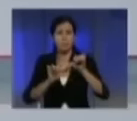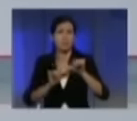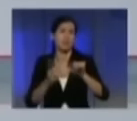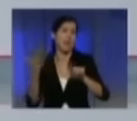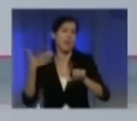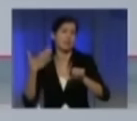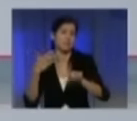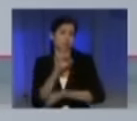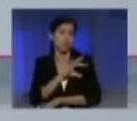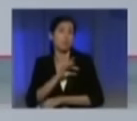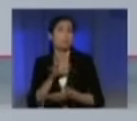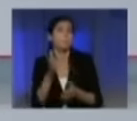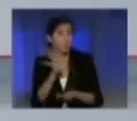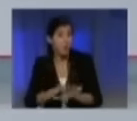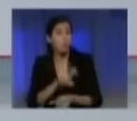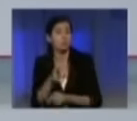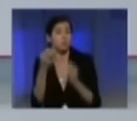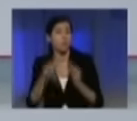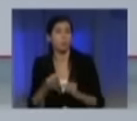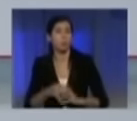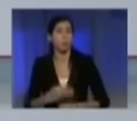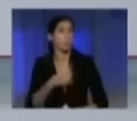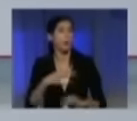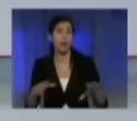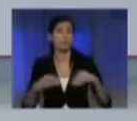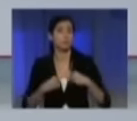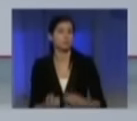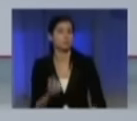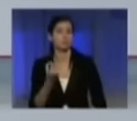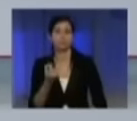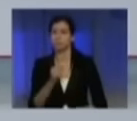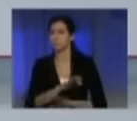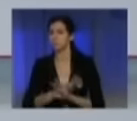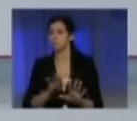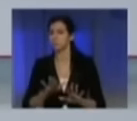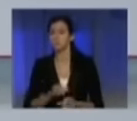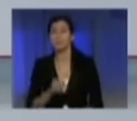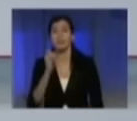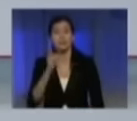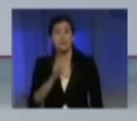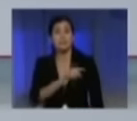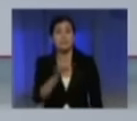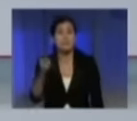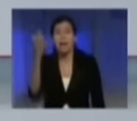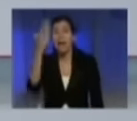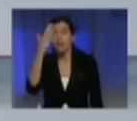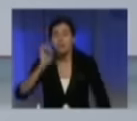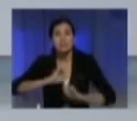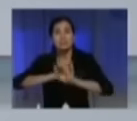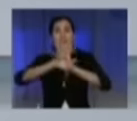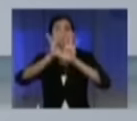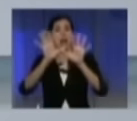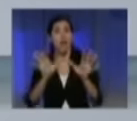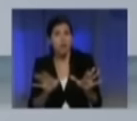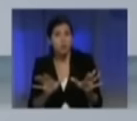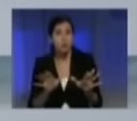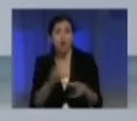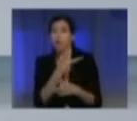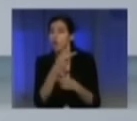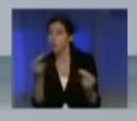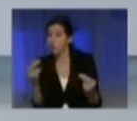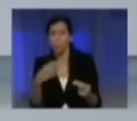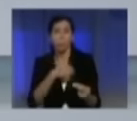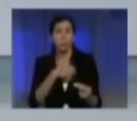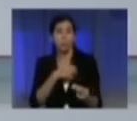Eso no se lo podemos permitir de ninguna manera. Y eso nos tiene que dar más fuerza todos los días. No